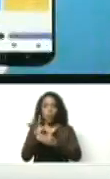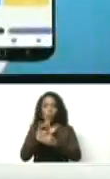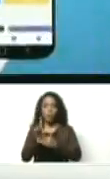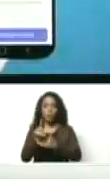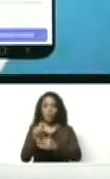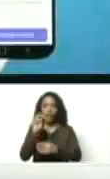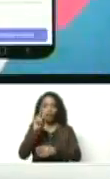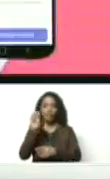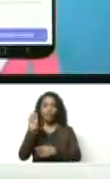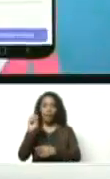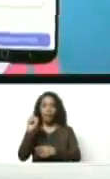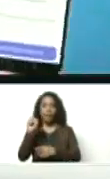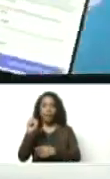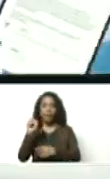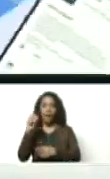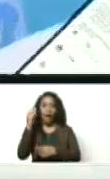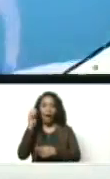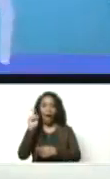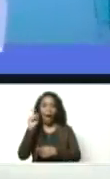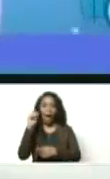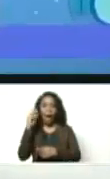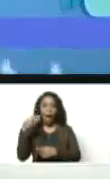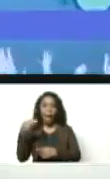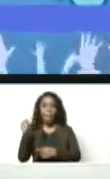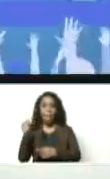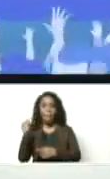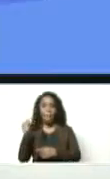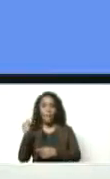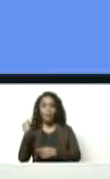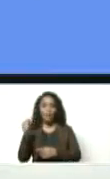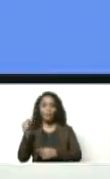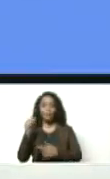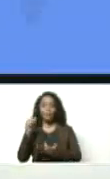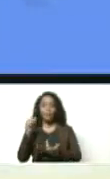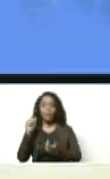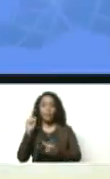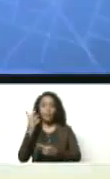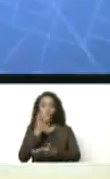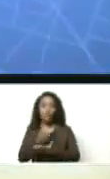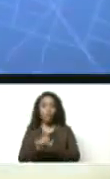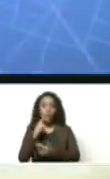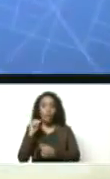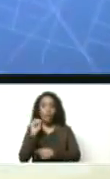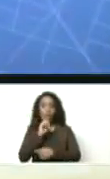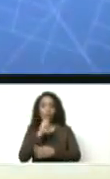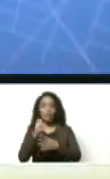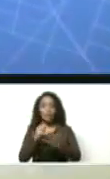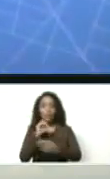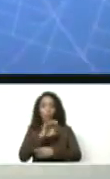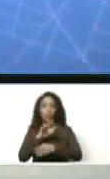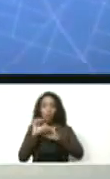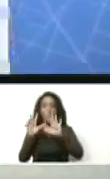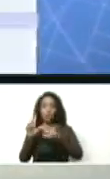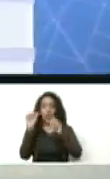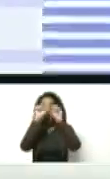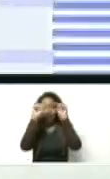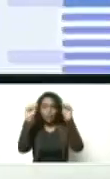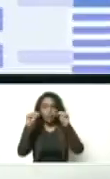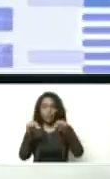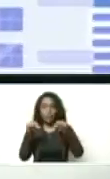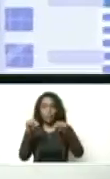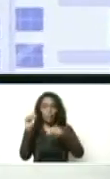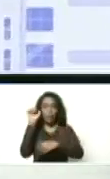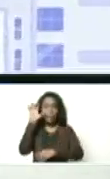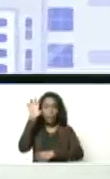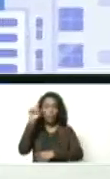APP, línea 58, vamos. Y además el sistema Patria. Yo di 60 días hasta el